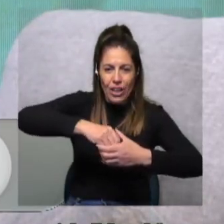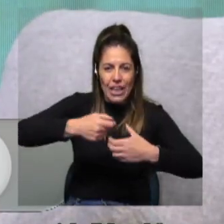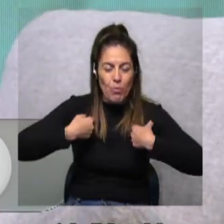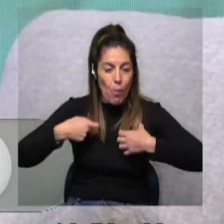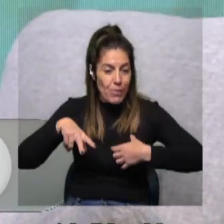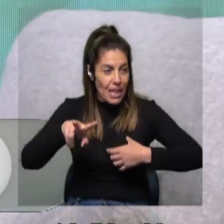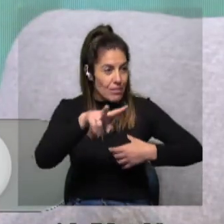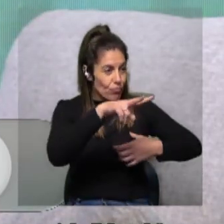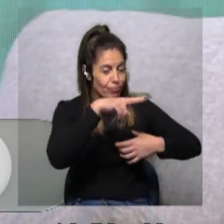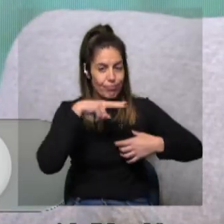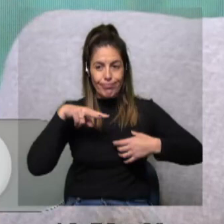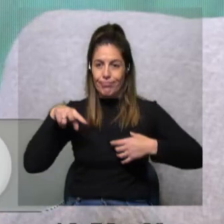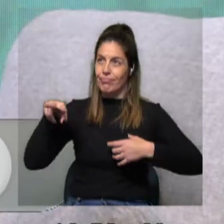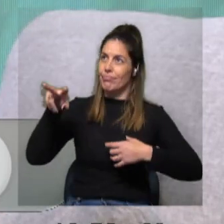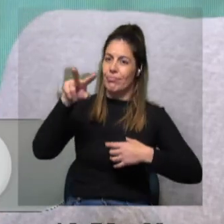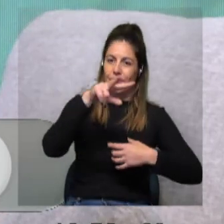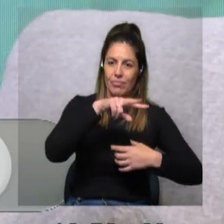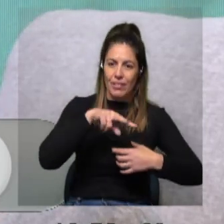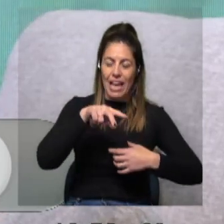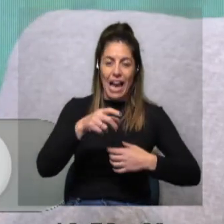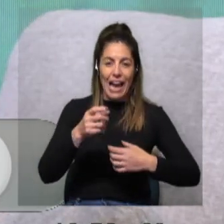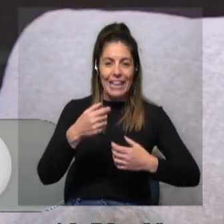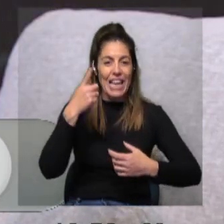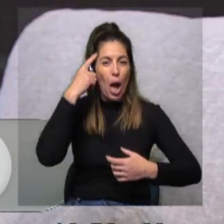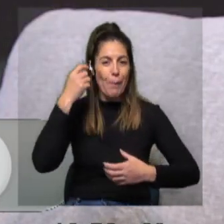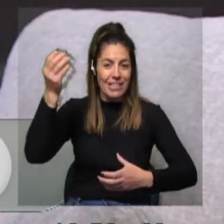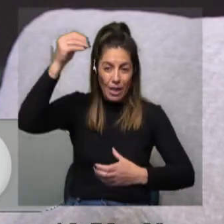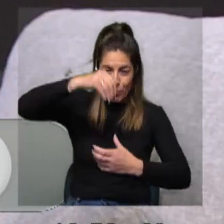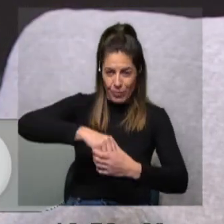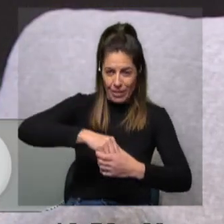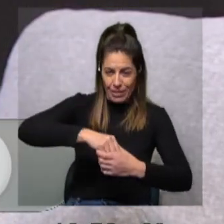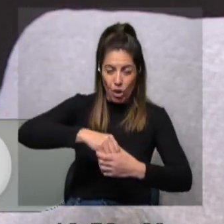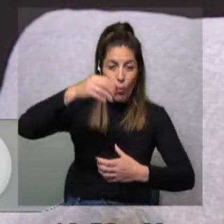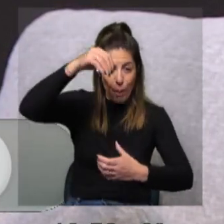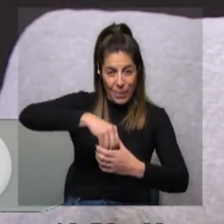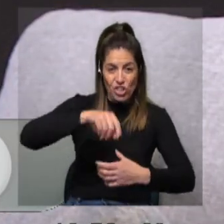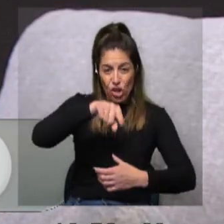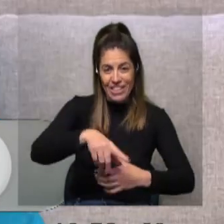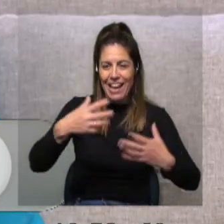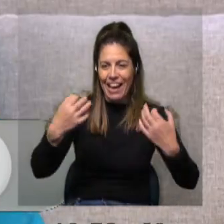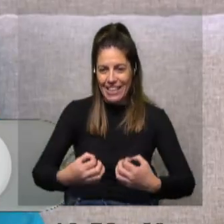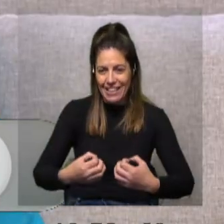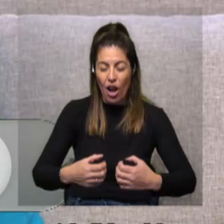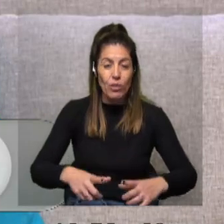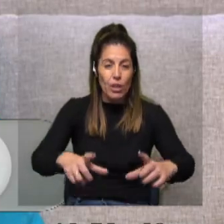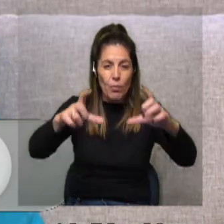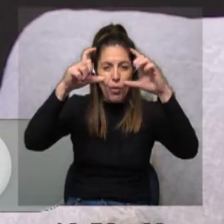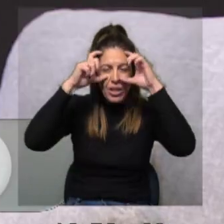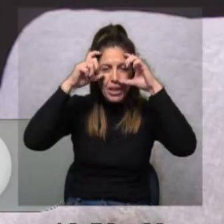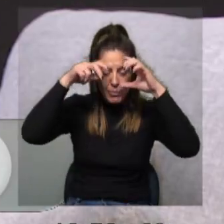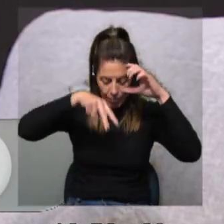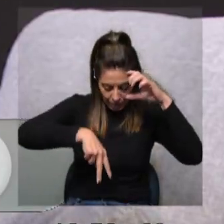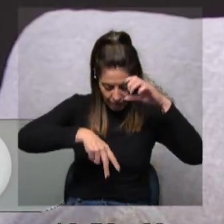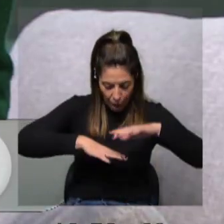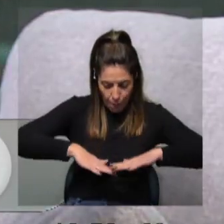hacia donde vos querés. Entonces la experiencia ahí pasa a ser inmersiva, mucho más fuerte. Inmerso en esa realidad. Claro, porque vos cuando te pones los lentes, mirás para abajo, ves